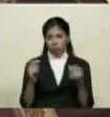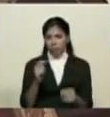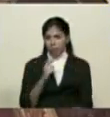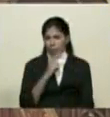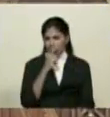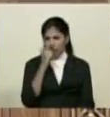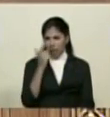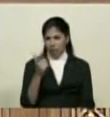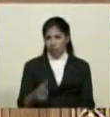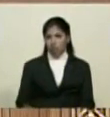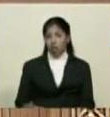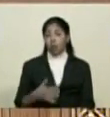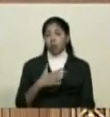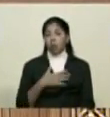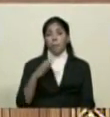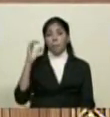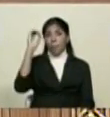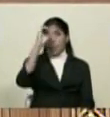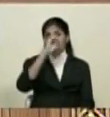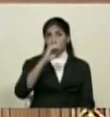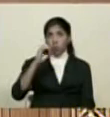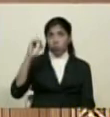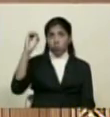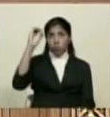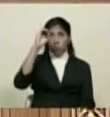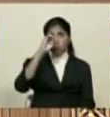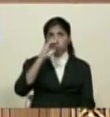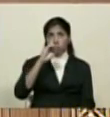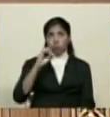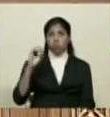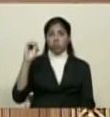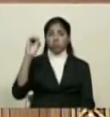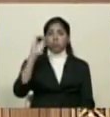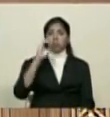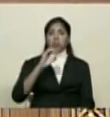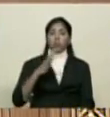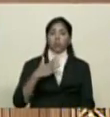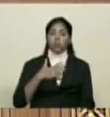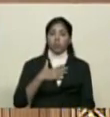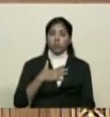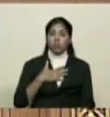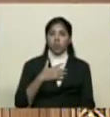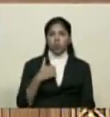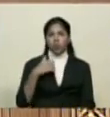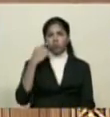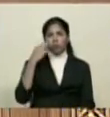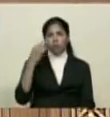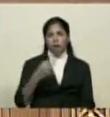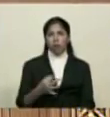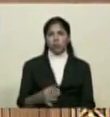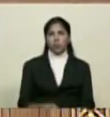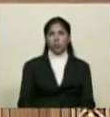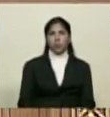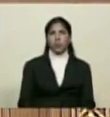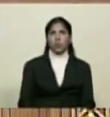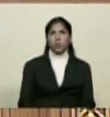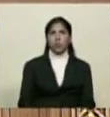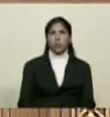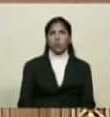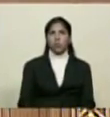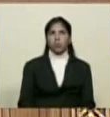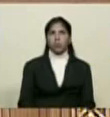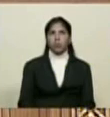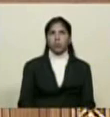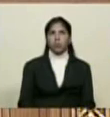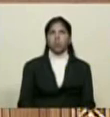es una percepción que tengo de entrada. De repente pueden haber más cosas, pero yo creo mucho en los íconos,